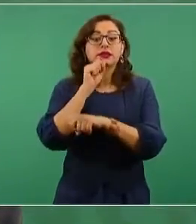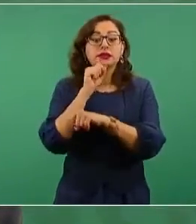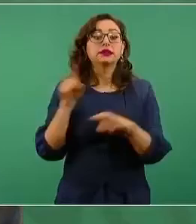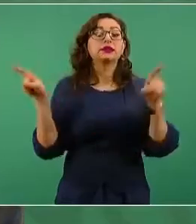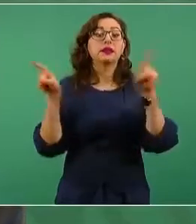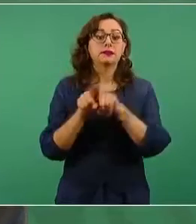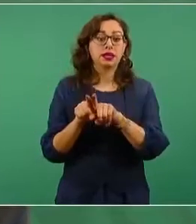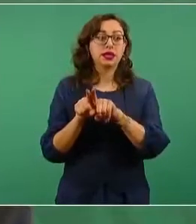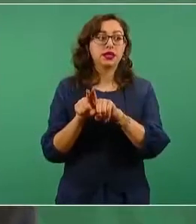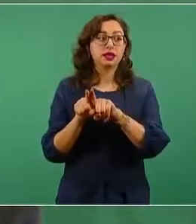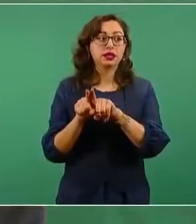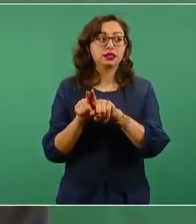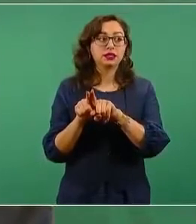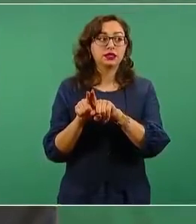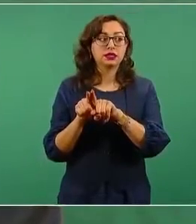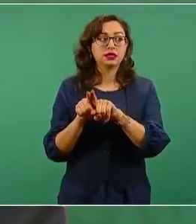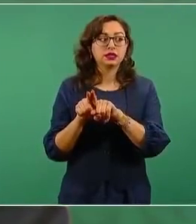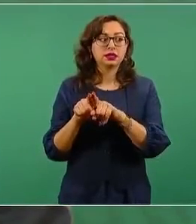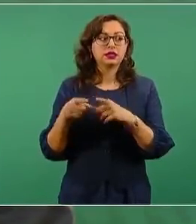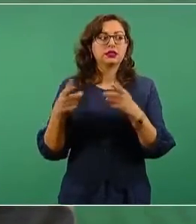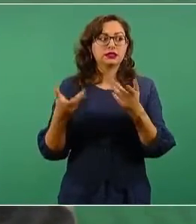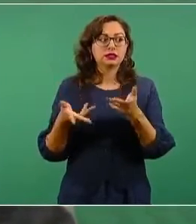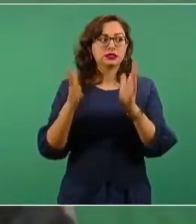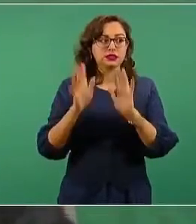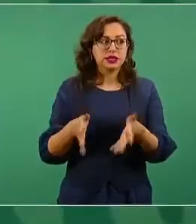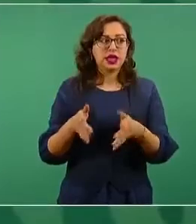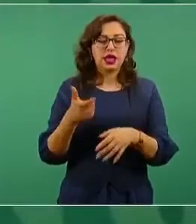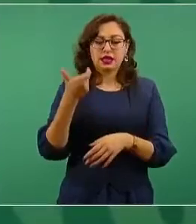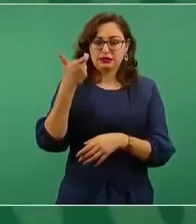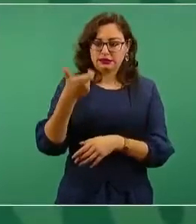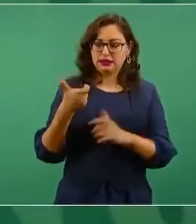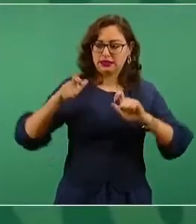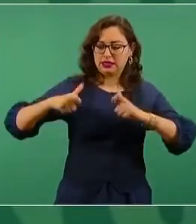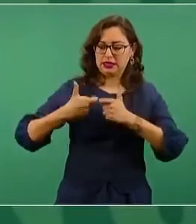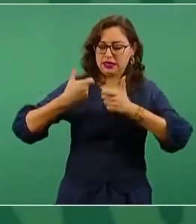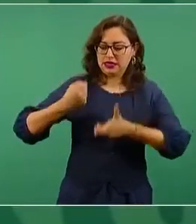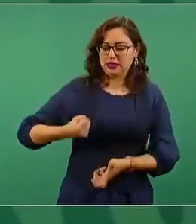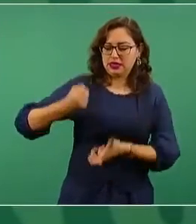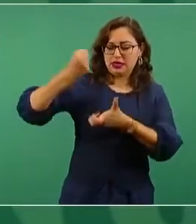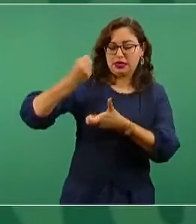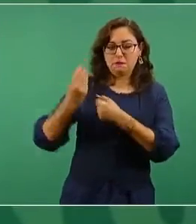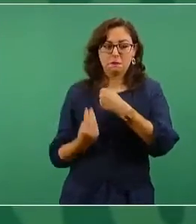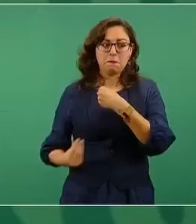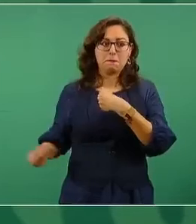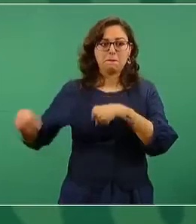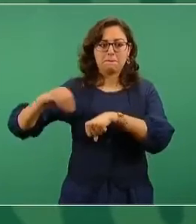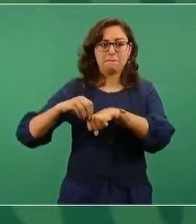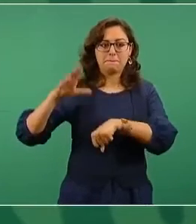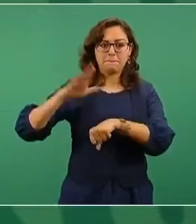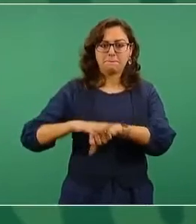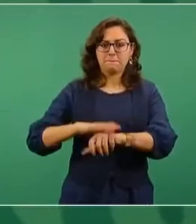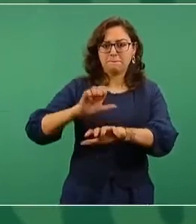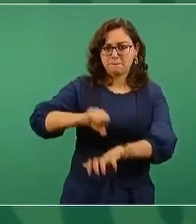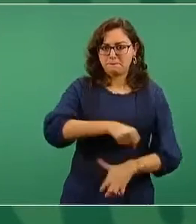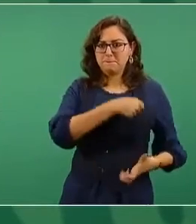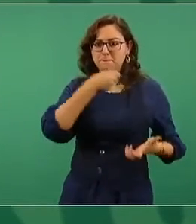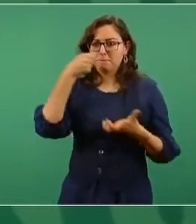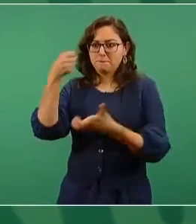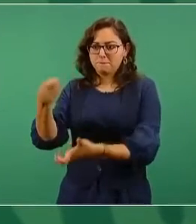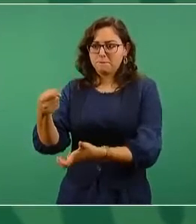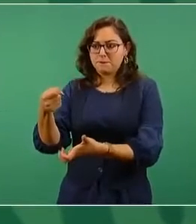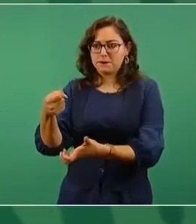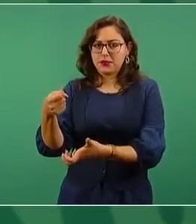autorizó un recurso adicional para que tenga